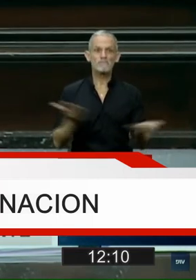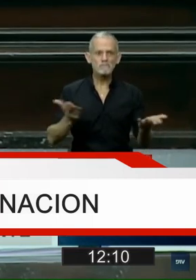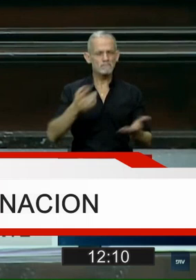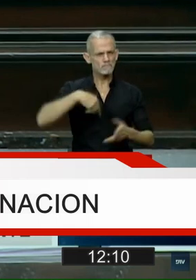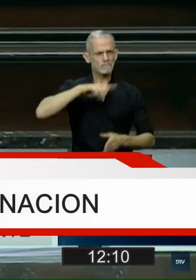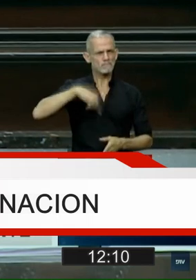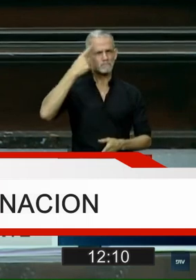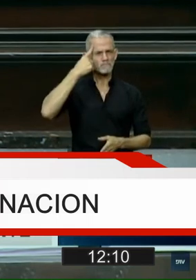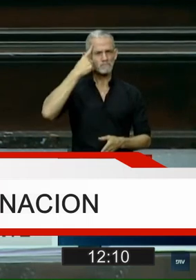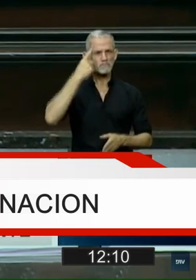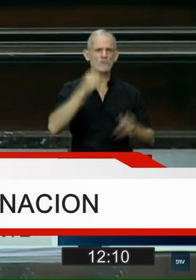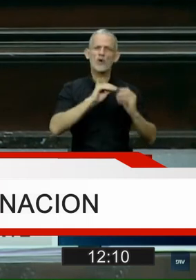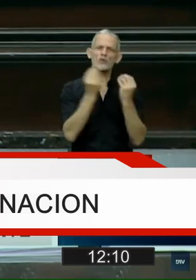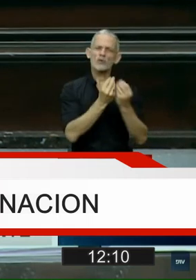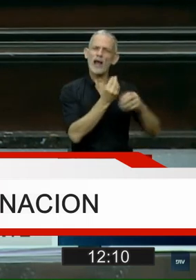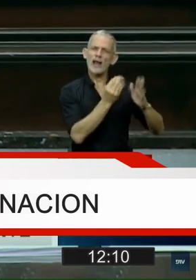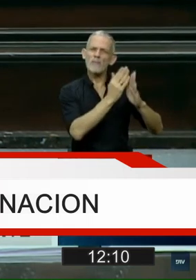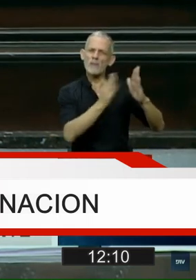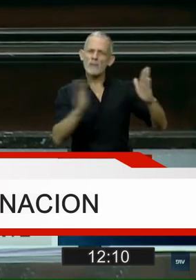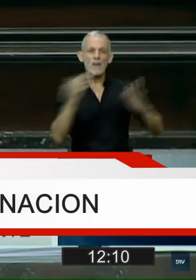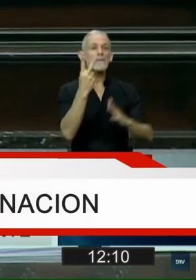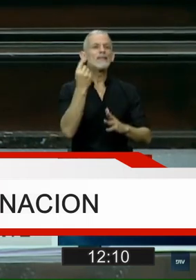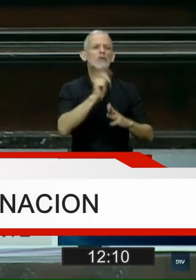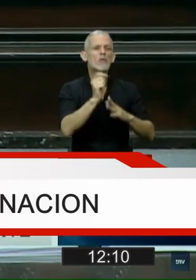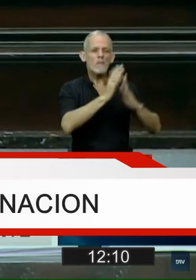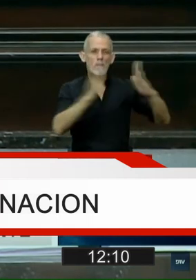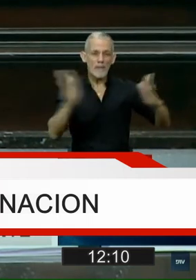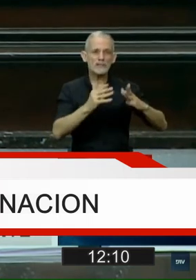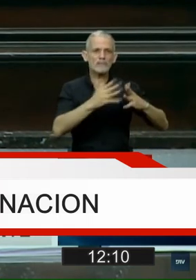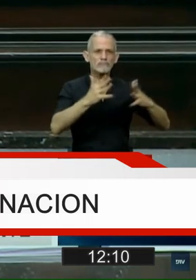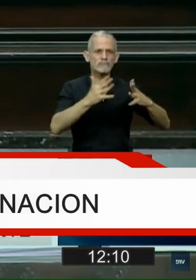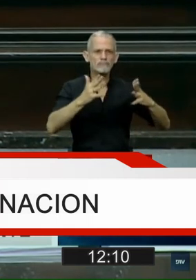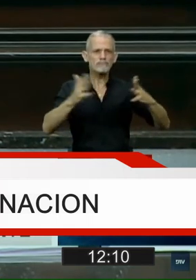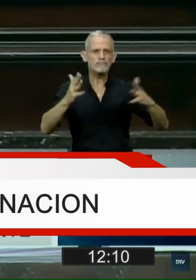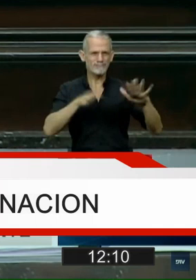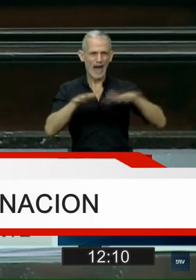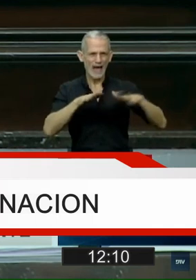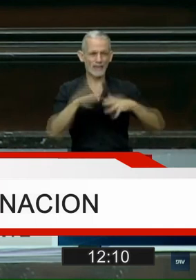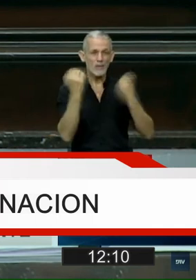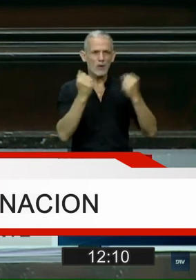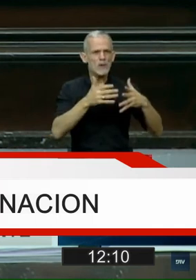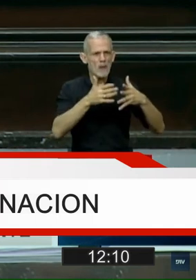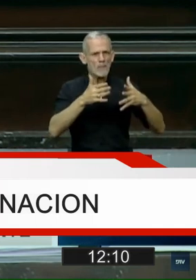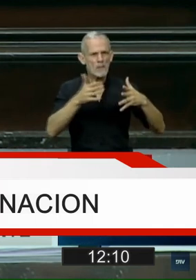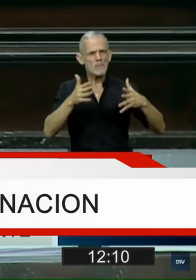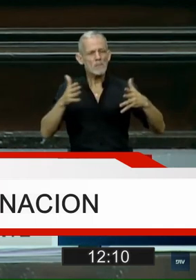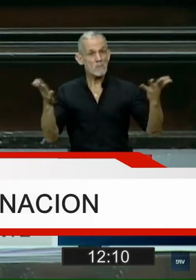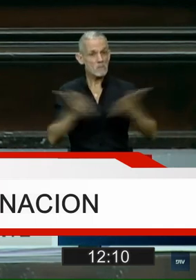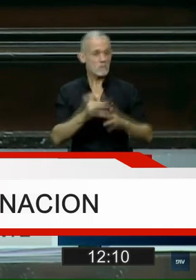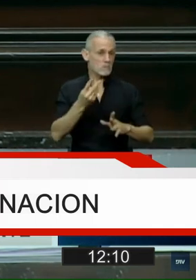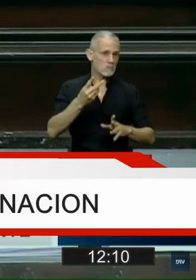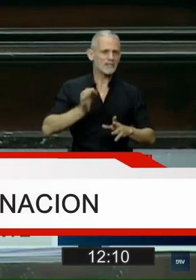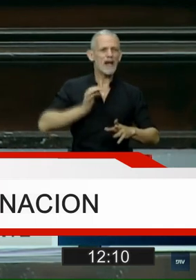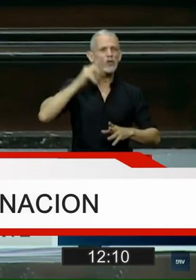Llevamos 21 meses consecutivos de crecimiento de la actividad económica. En